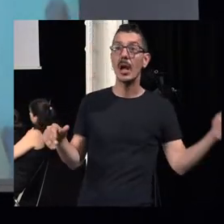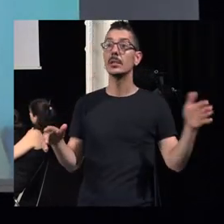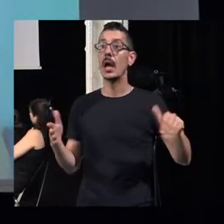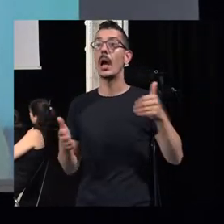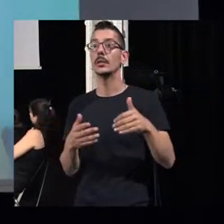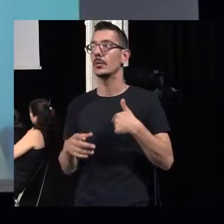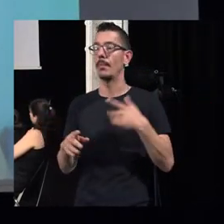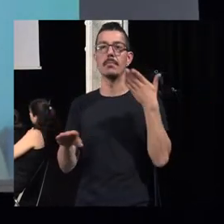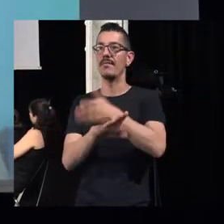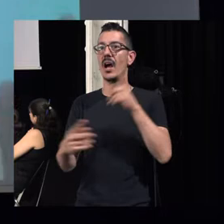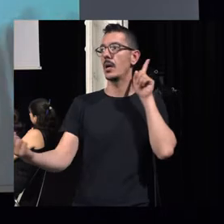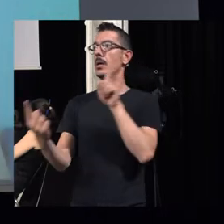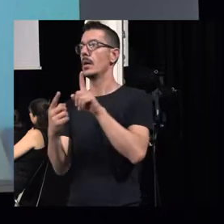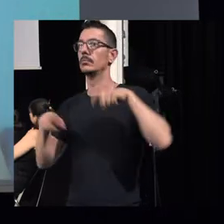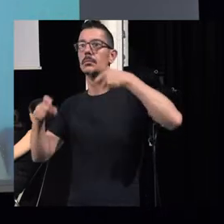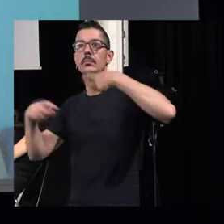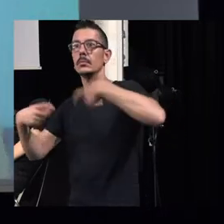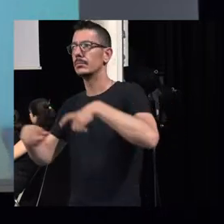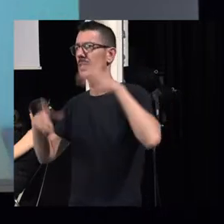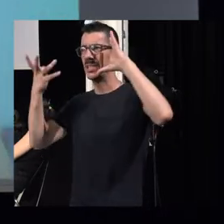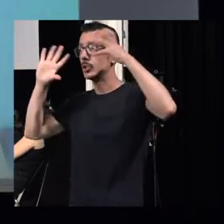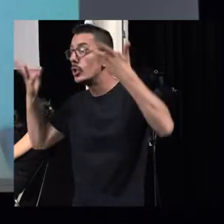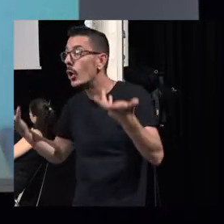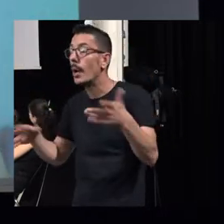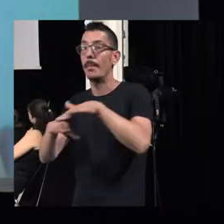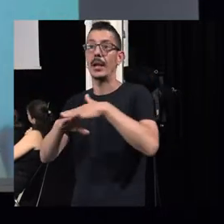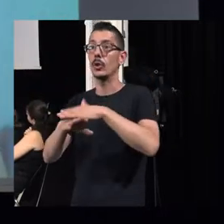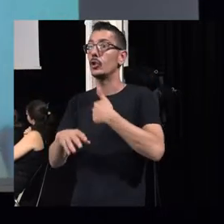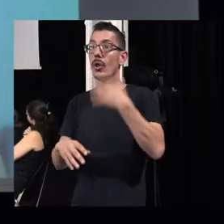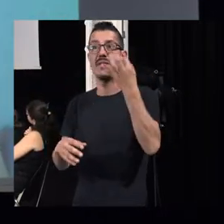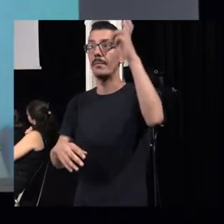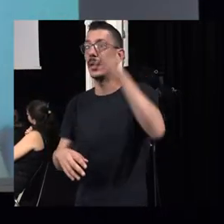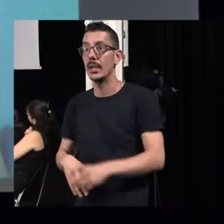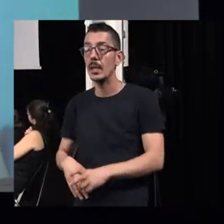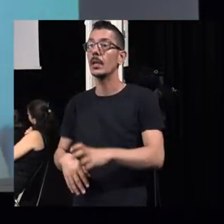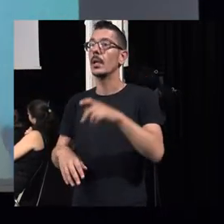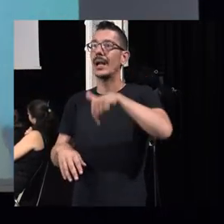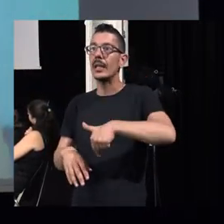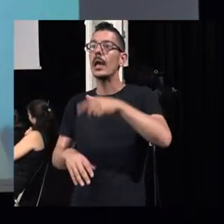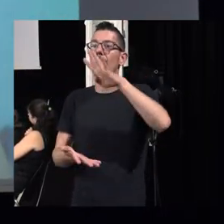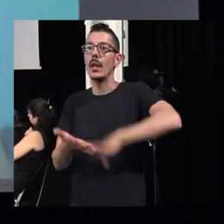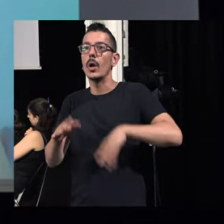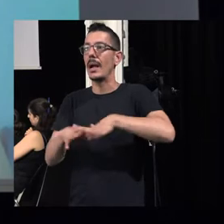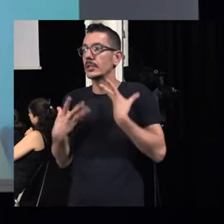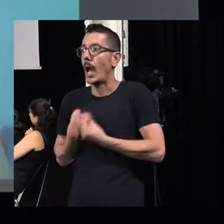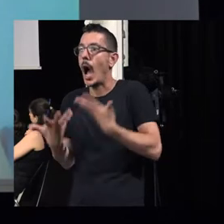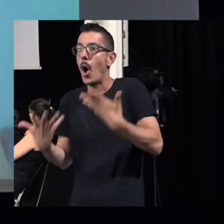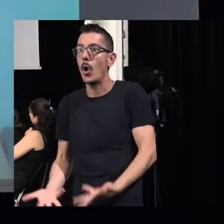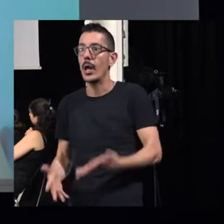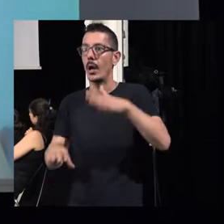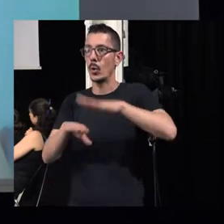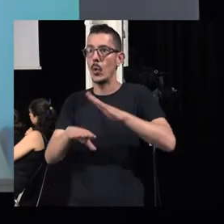ponerme loquísima porque no quería perder el viaje para venir con ustedes por falta de este puto pasaporte. Y